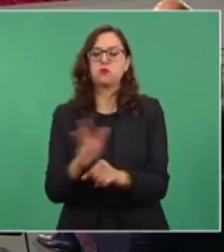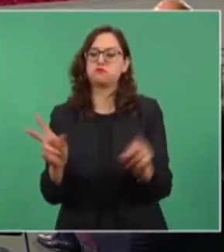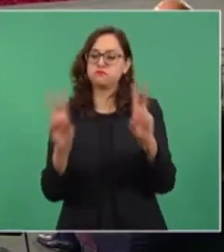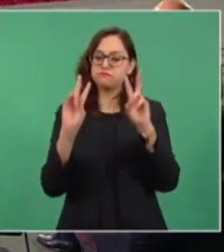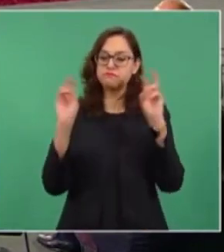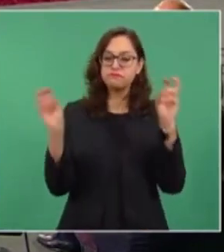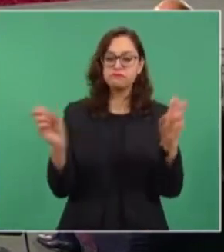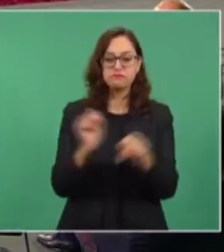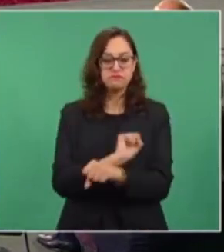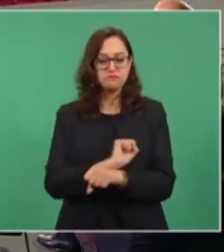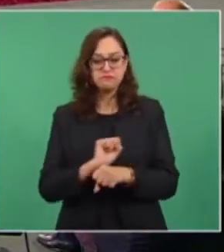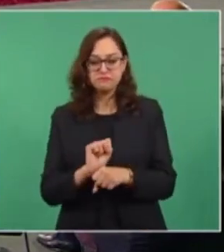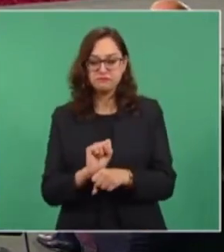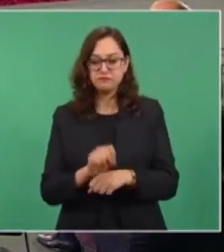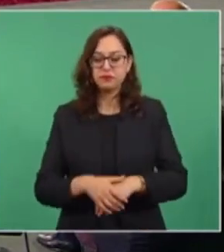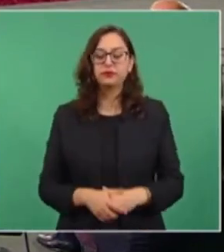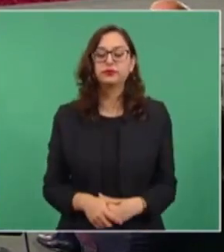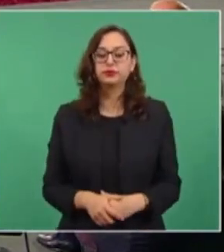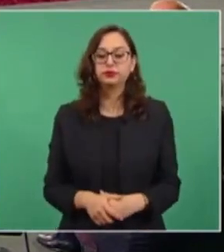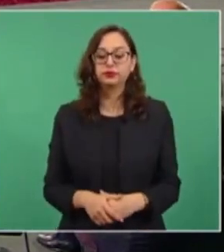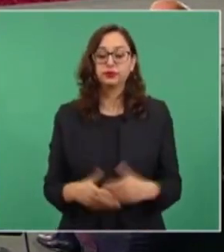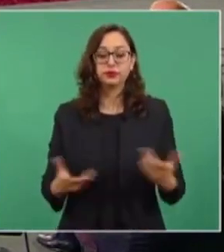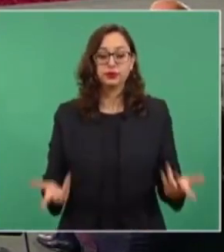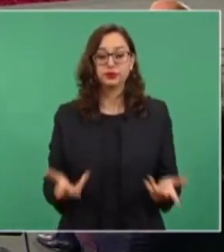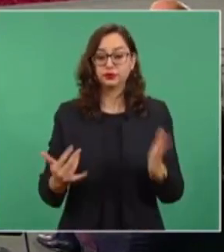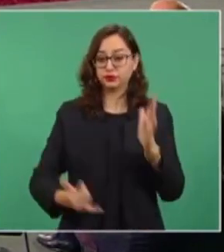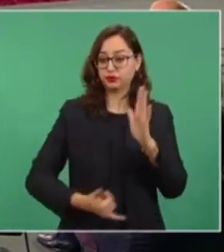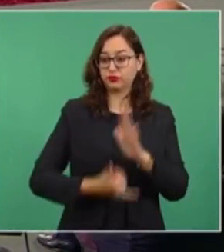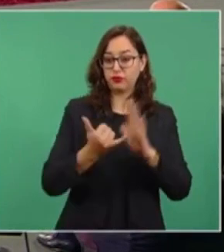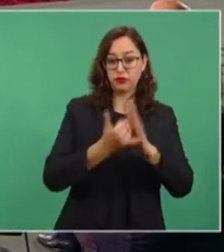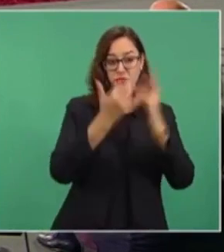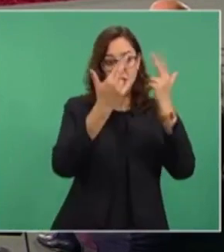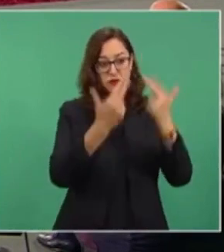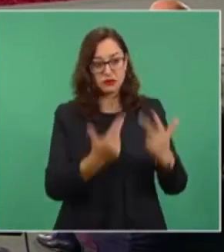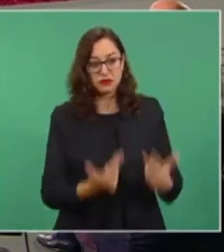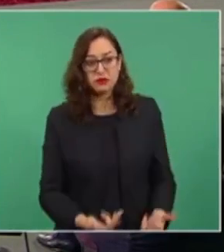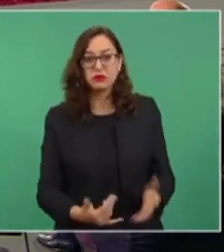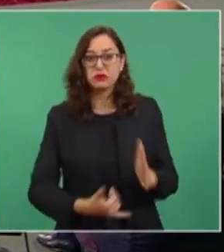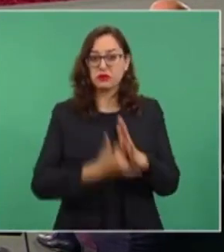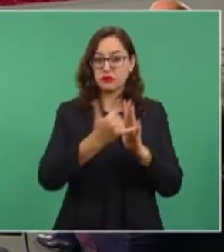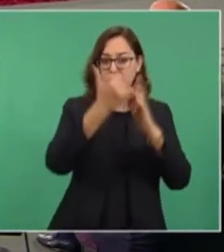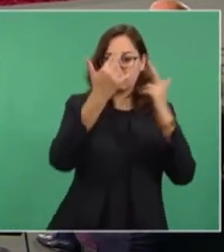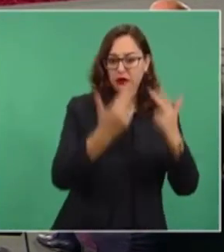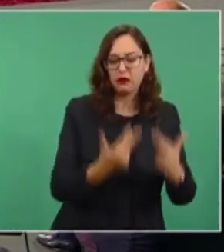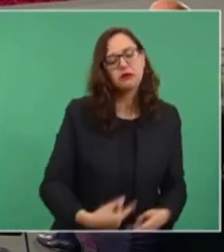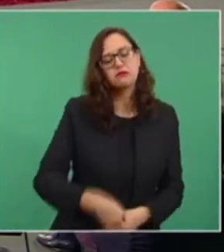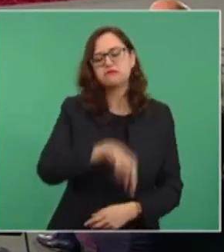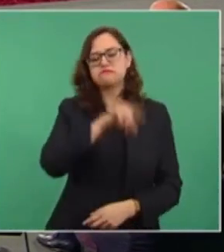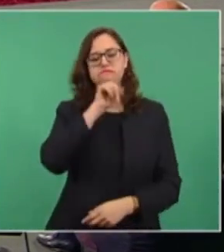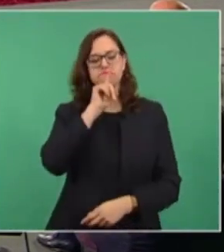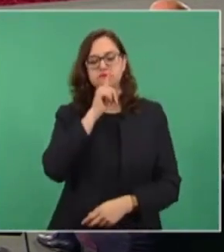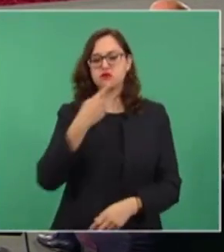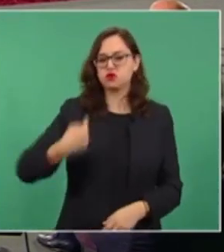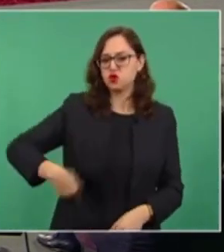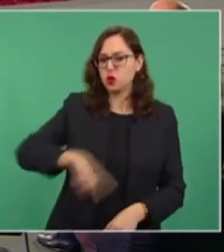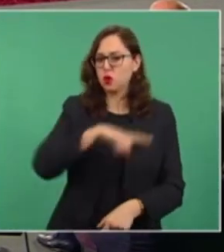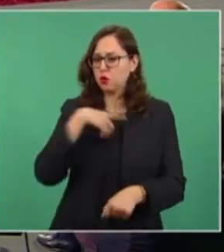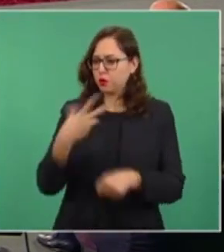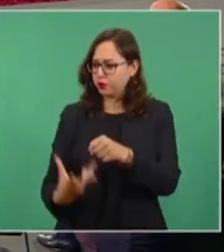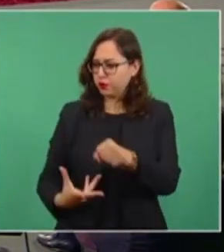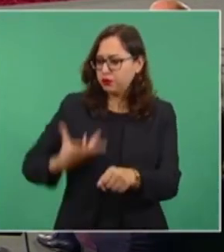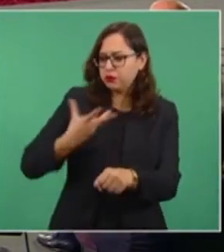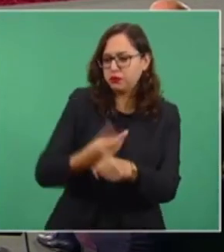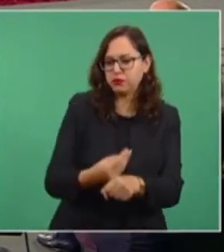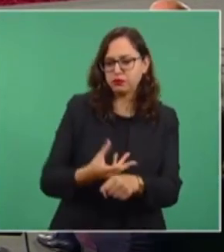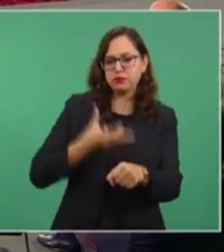muy simple, no se puede construir destruyendo. Estamos aquí para sumar, para aportar conocimiento,